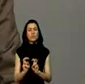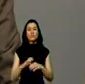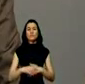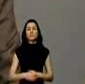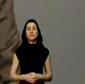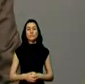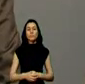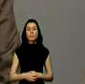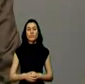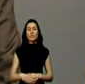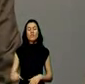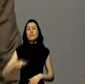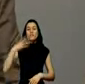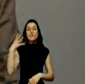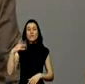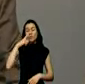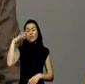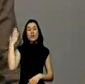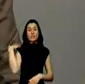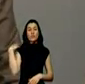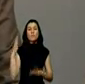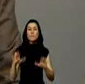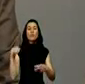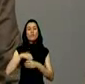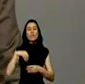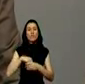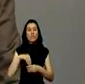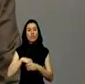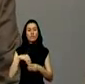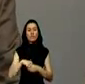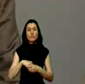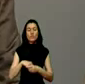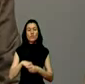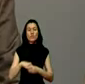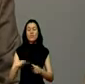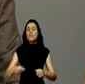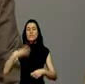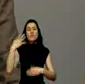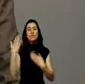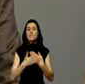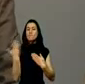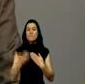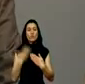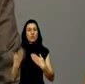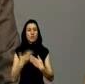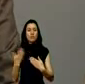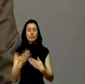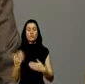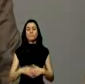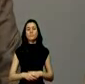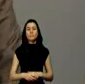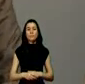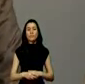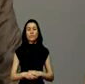tanto, va a ser un edificio antiguo, pero por dentro van a ver ustedes un edificio moderno y de última generación cuando precisamente